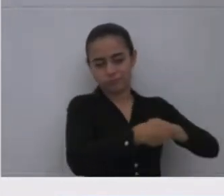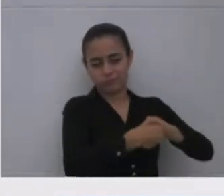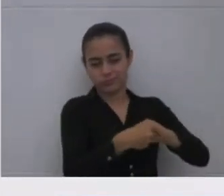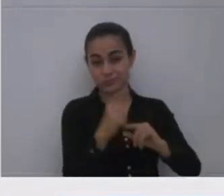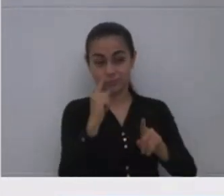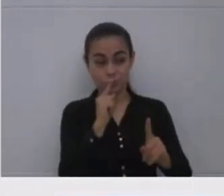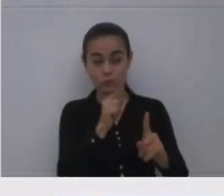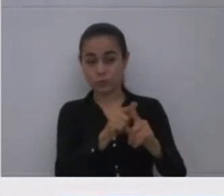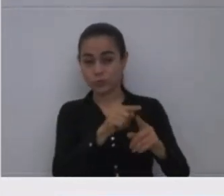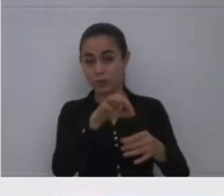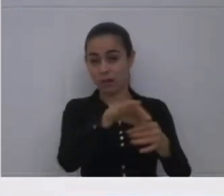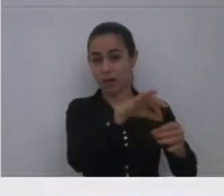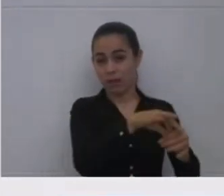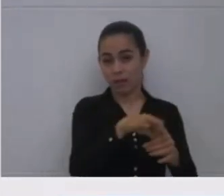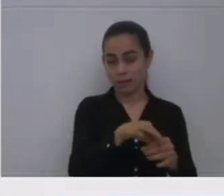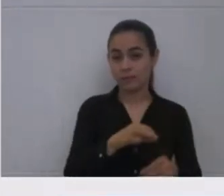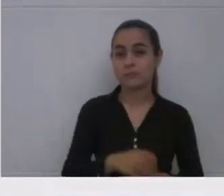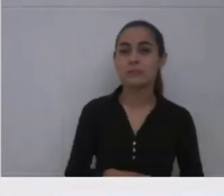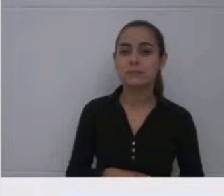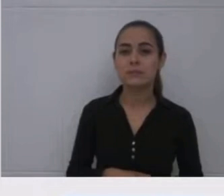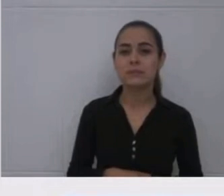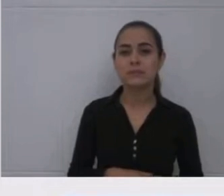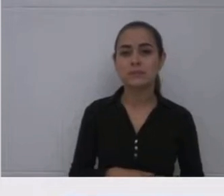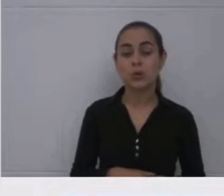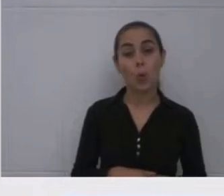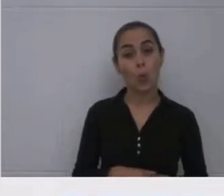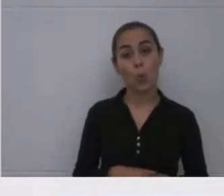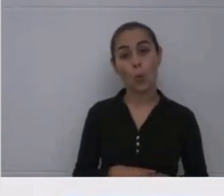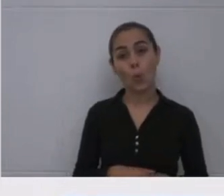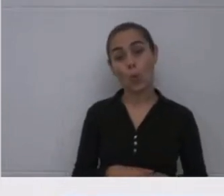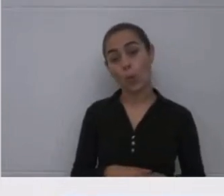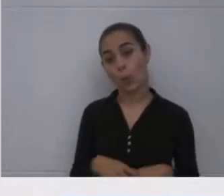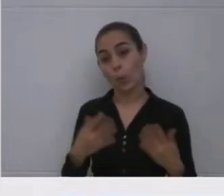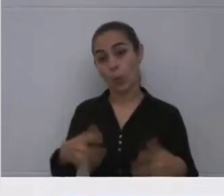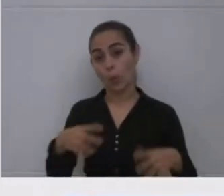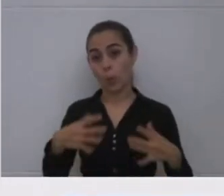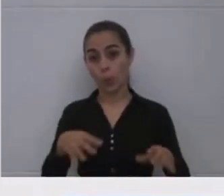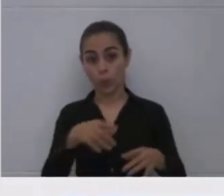pues en qué aprietos hemos metido a esas personas, porque